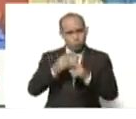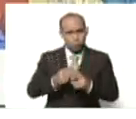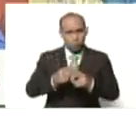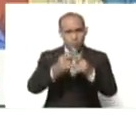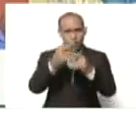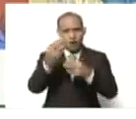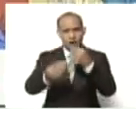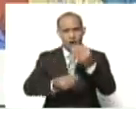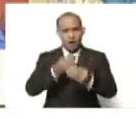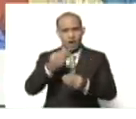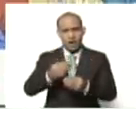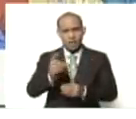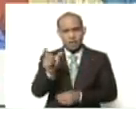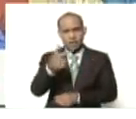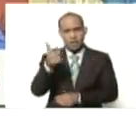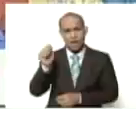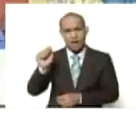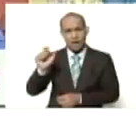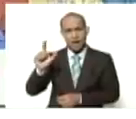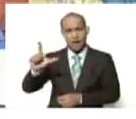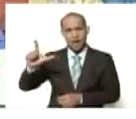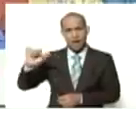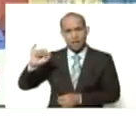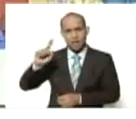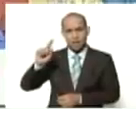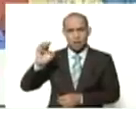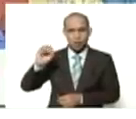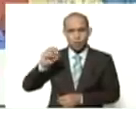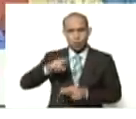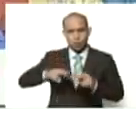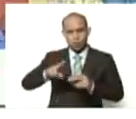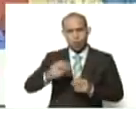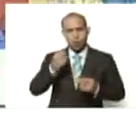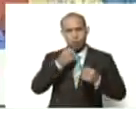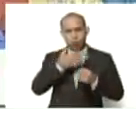gallito al comandante. Muy hermoso.